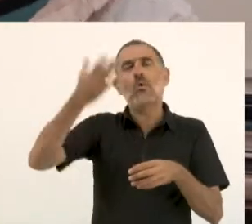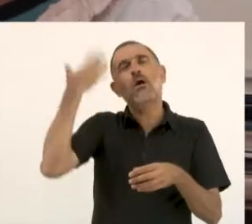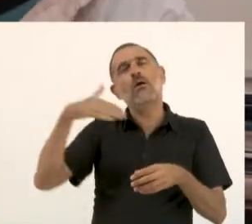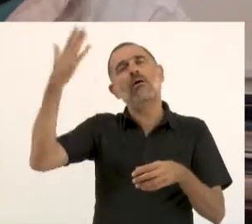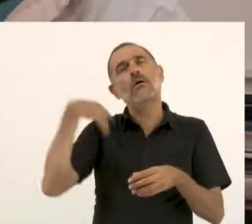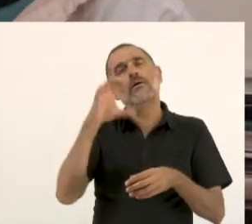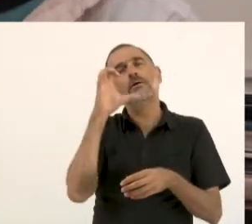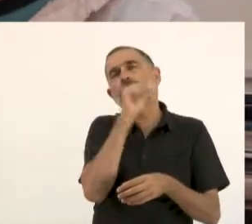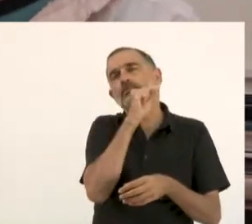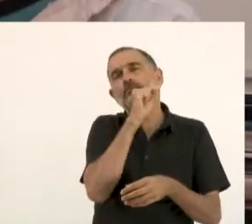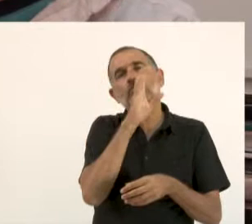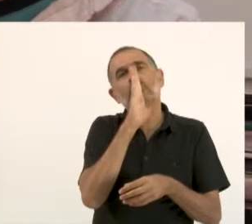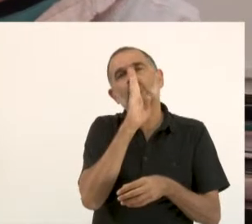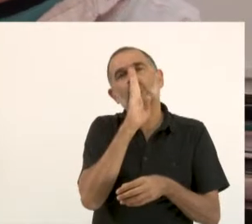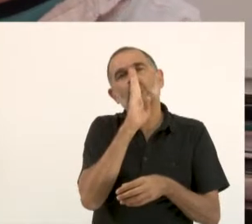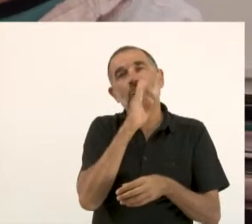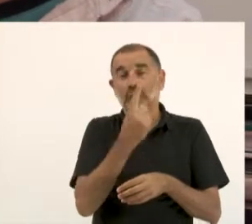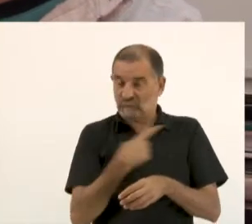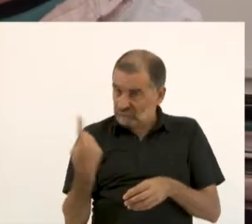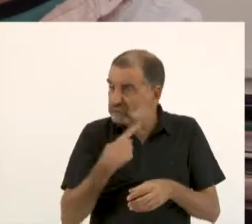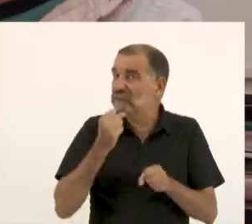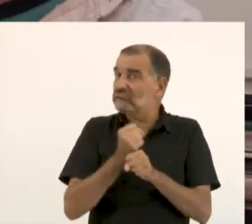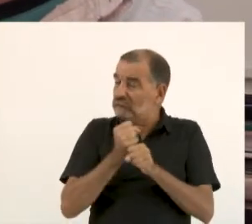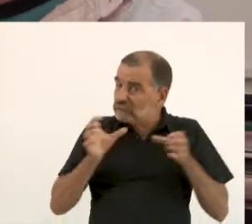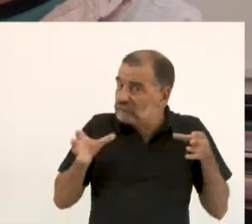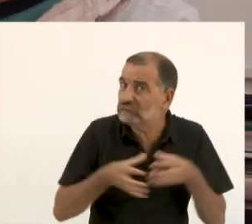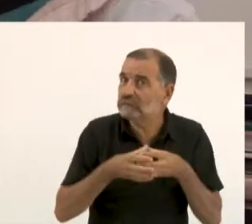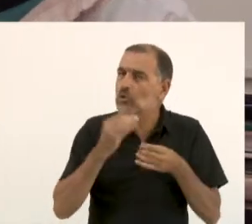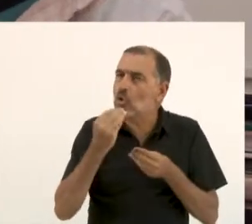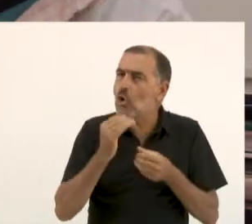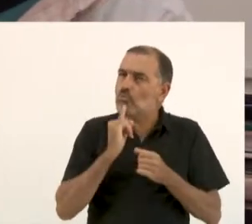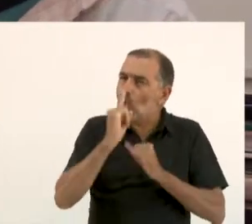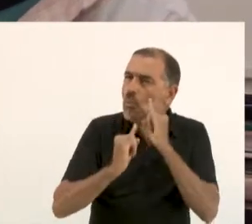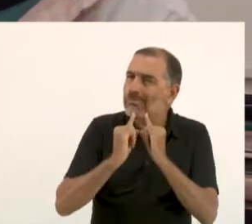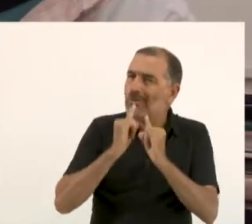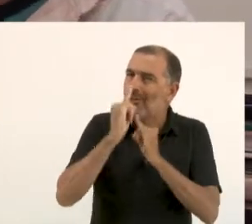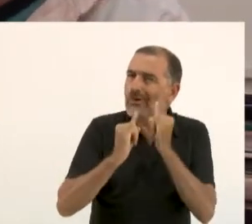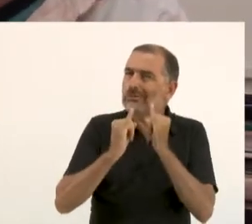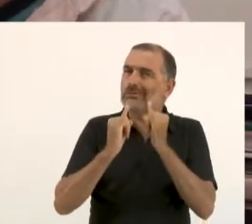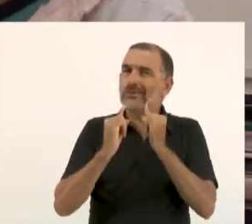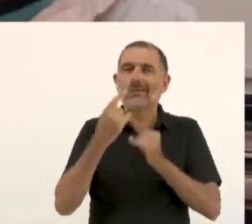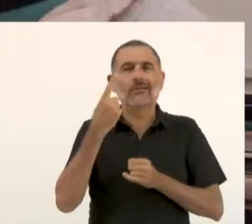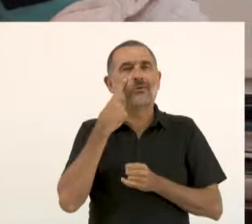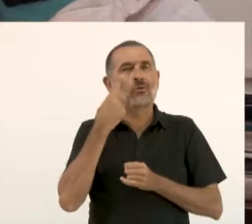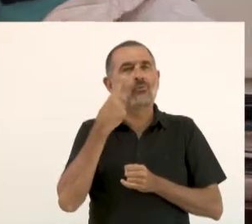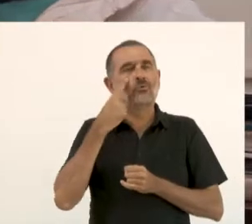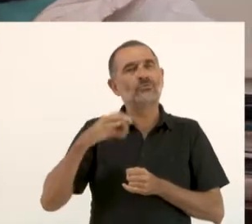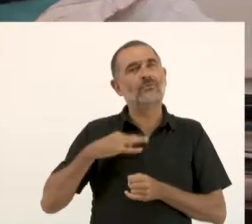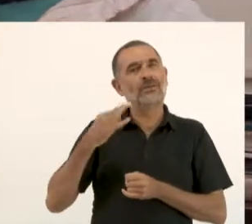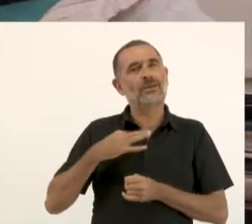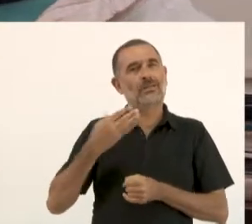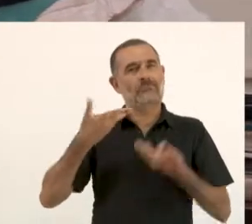estamos trabajando también actualmente es un poco de contar cómo hemos ido